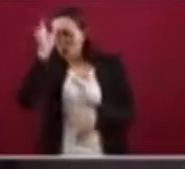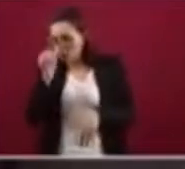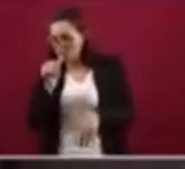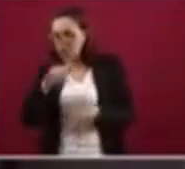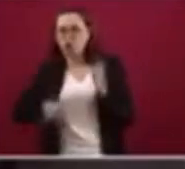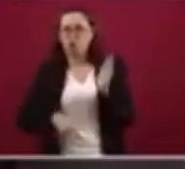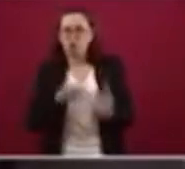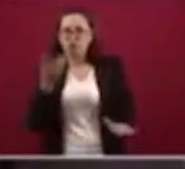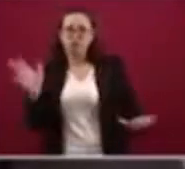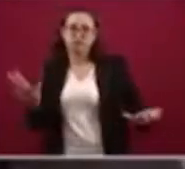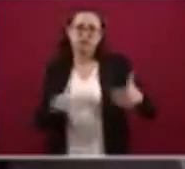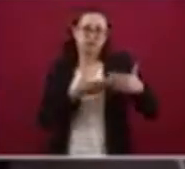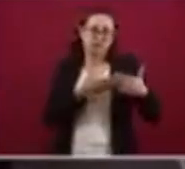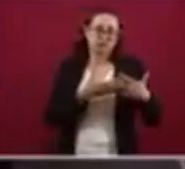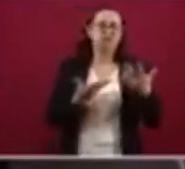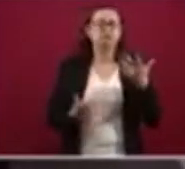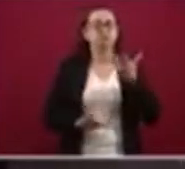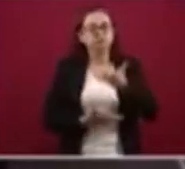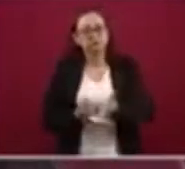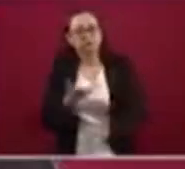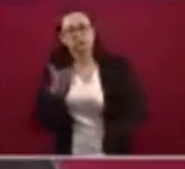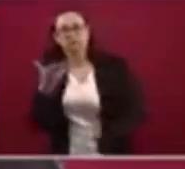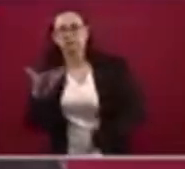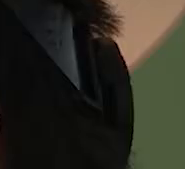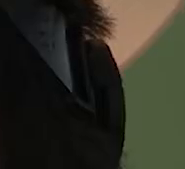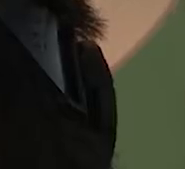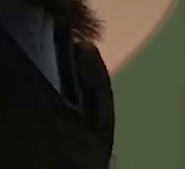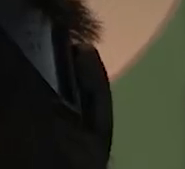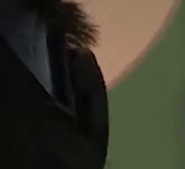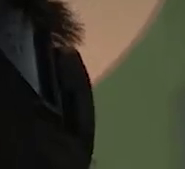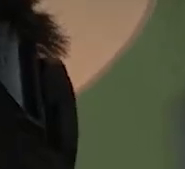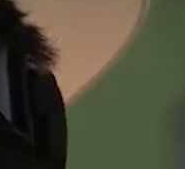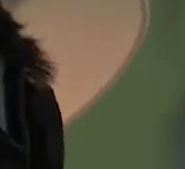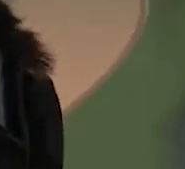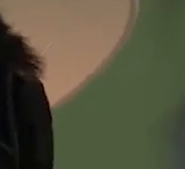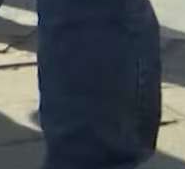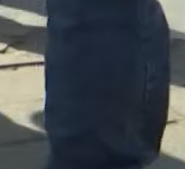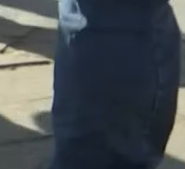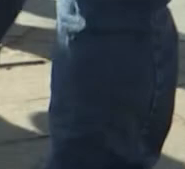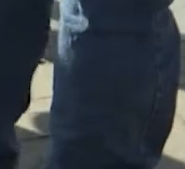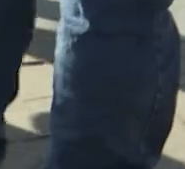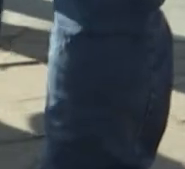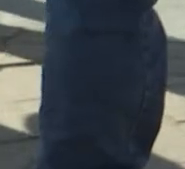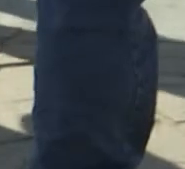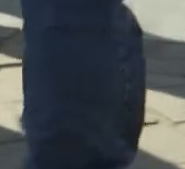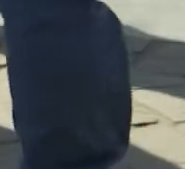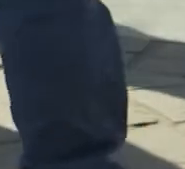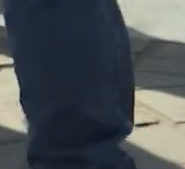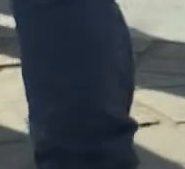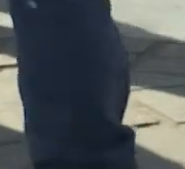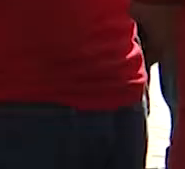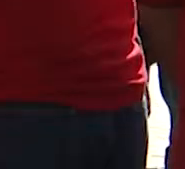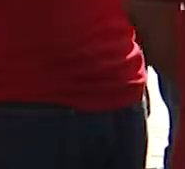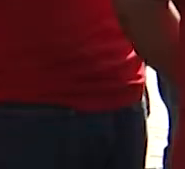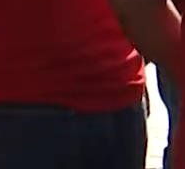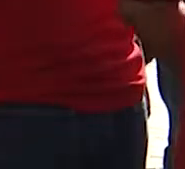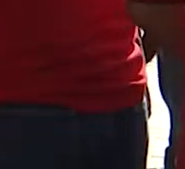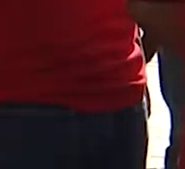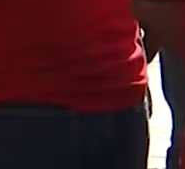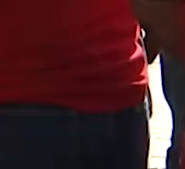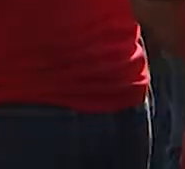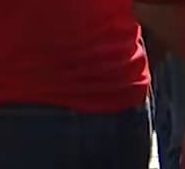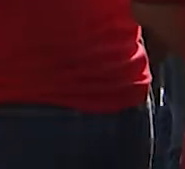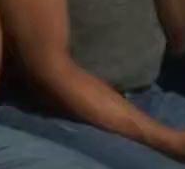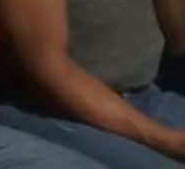porque si es una inversión importante el ejecutivo federal afirmó que vigilarán que no haya corrupción y